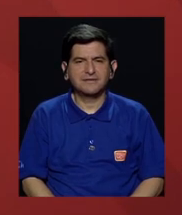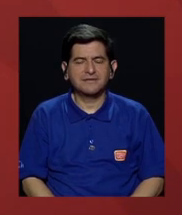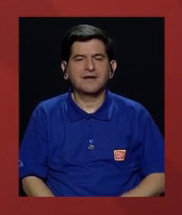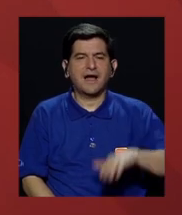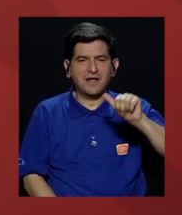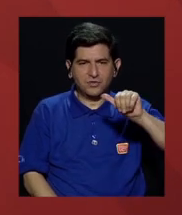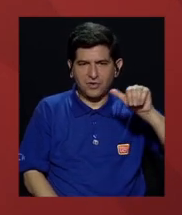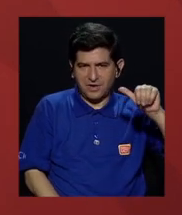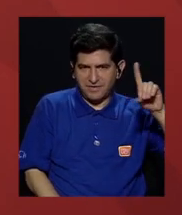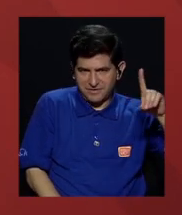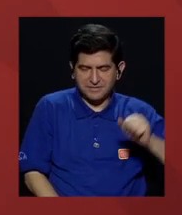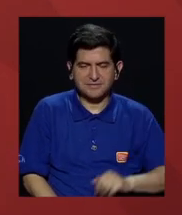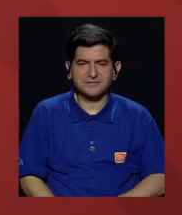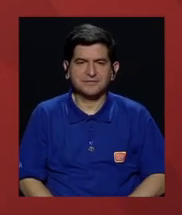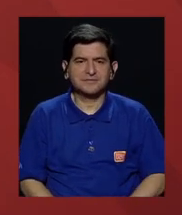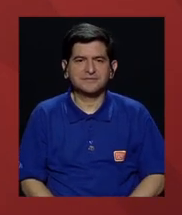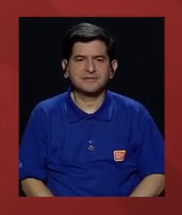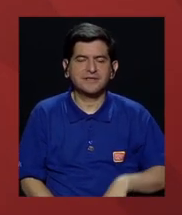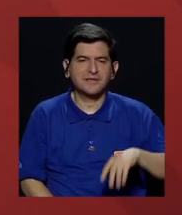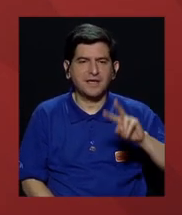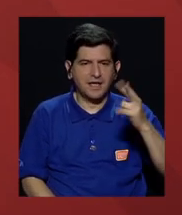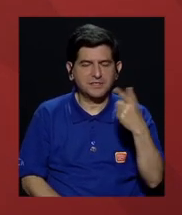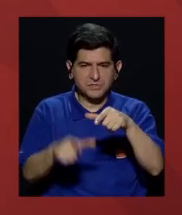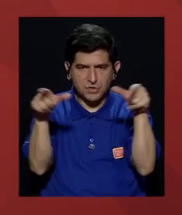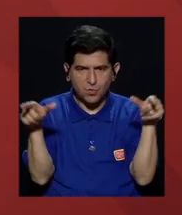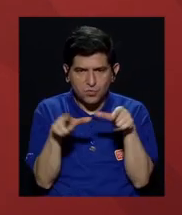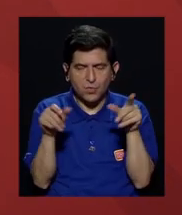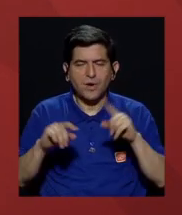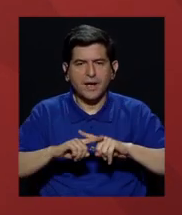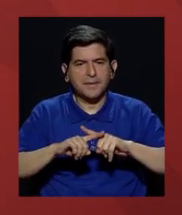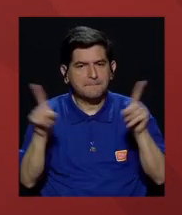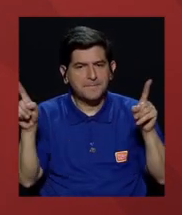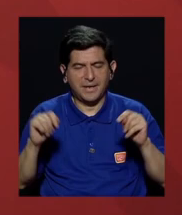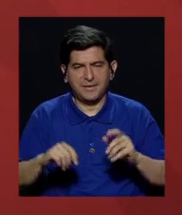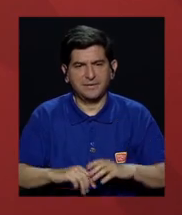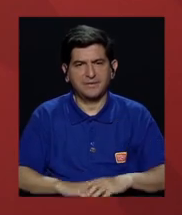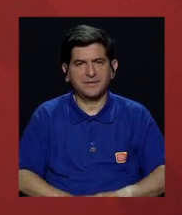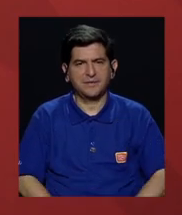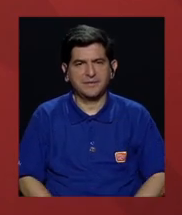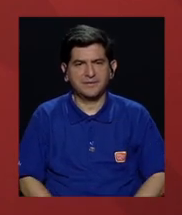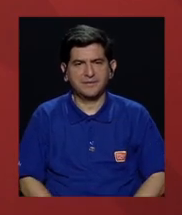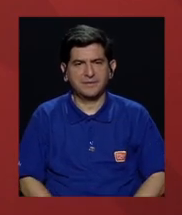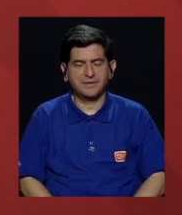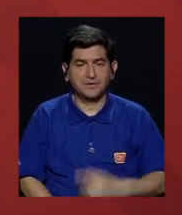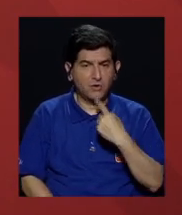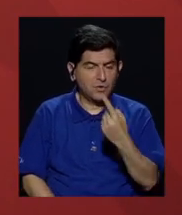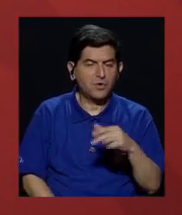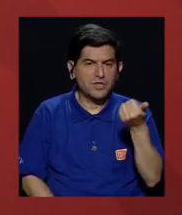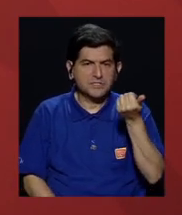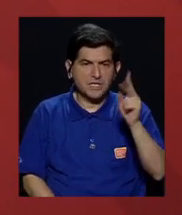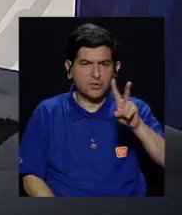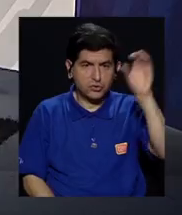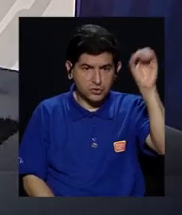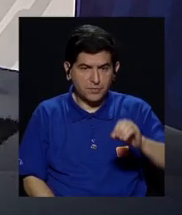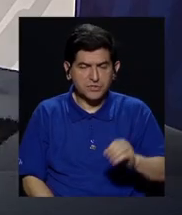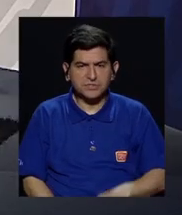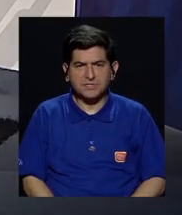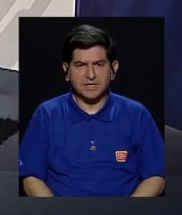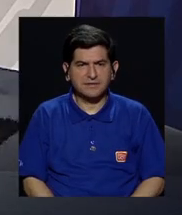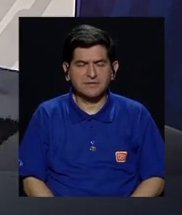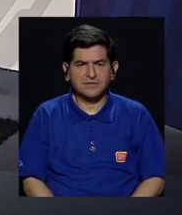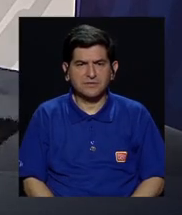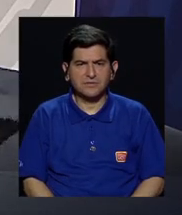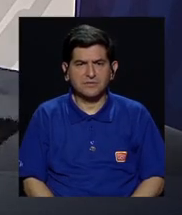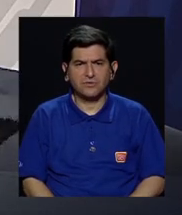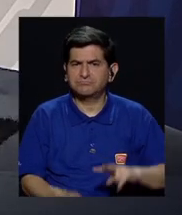antonio de segundo lugar pero no con esta lectura que se hace del 12 por cierto es el 20 por